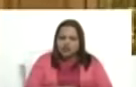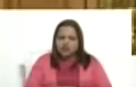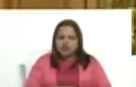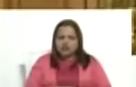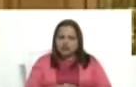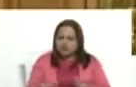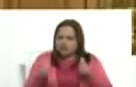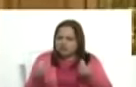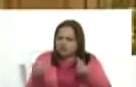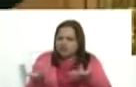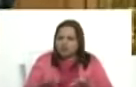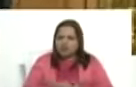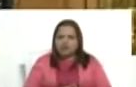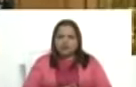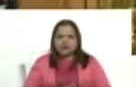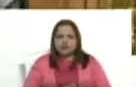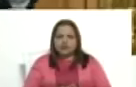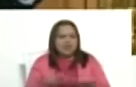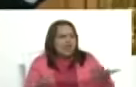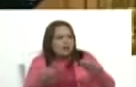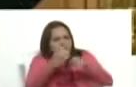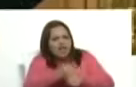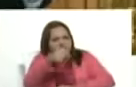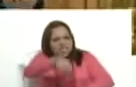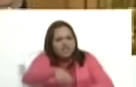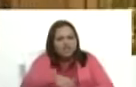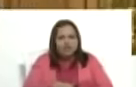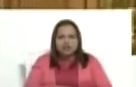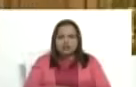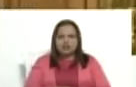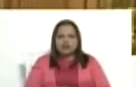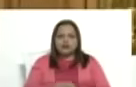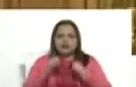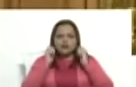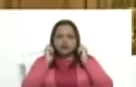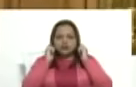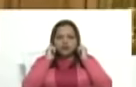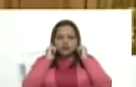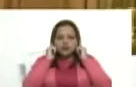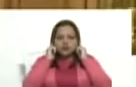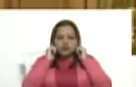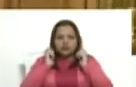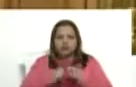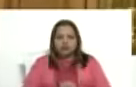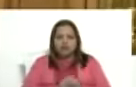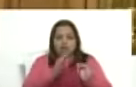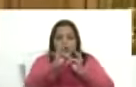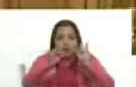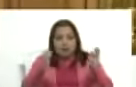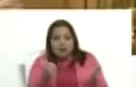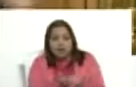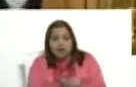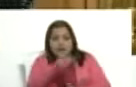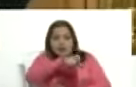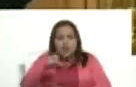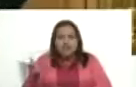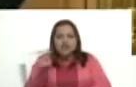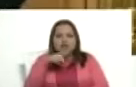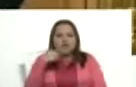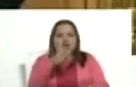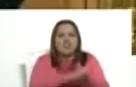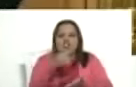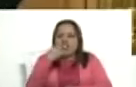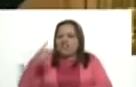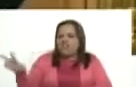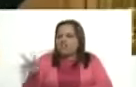¿Ah? ¿Qué esperaban ellos aquí? Que con la epidemia, ¿cuántos venezolanos murieron? Dijeron, Venezuela va a ser el